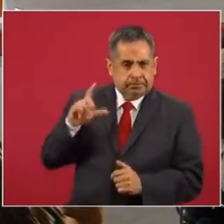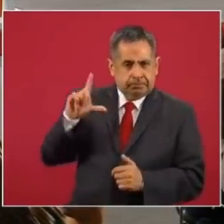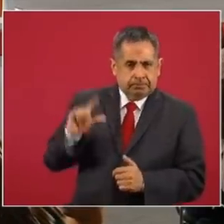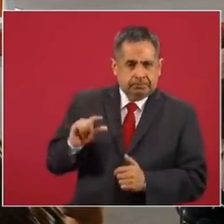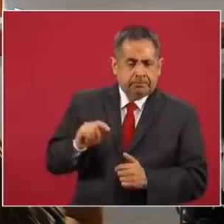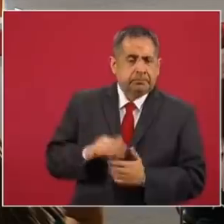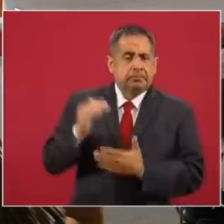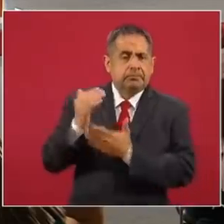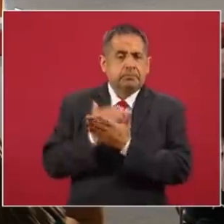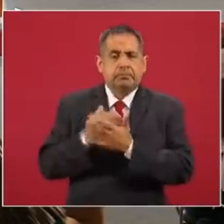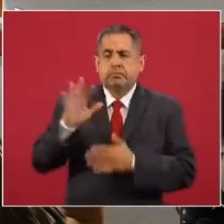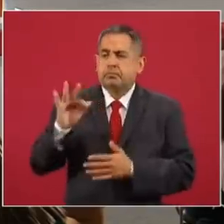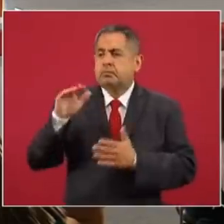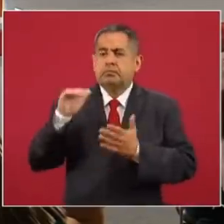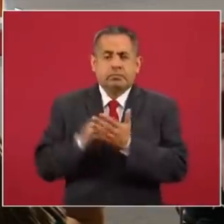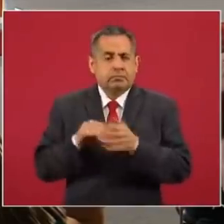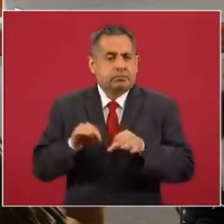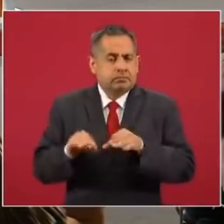menos 40,000,